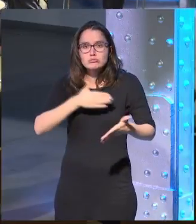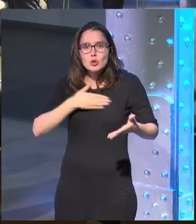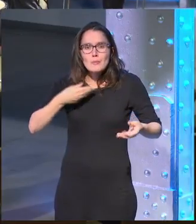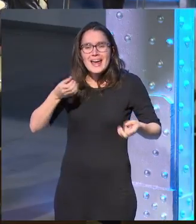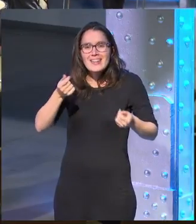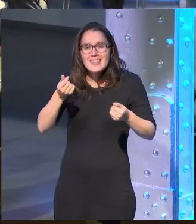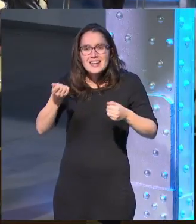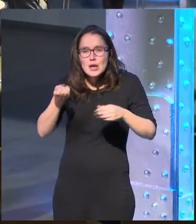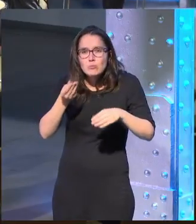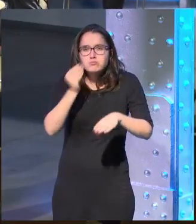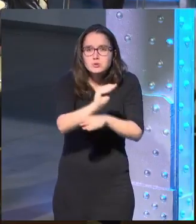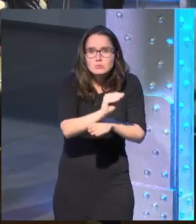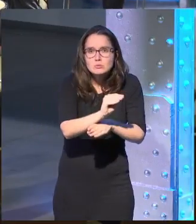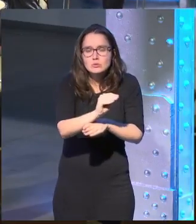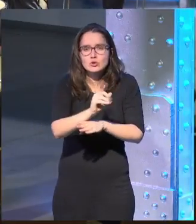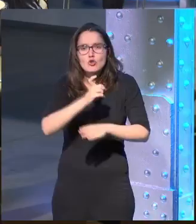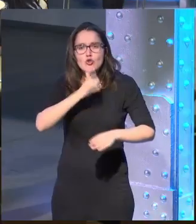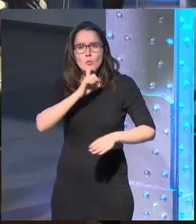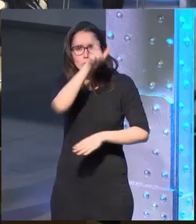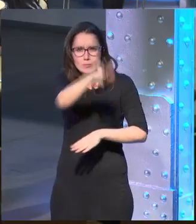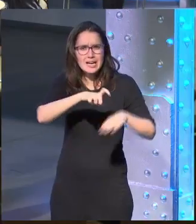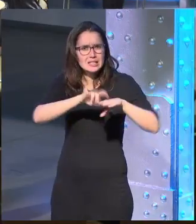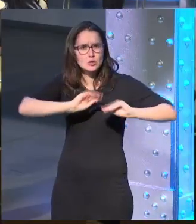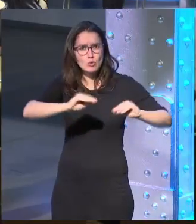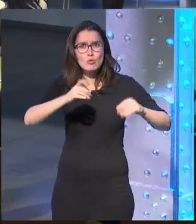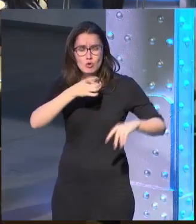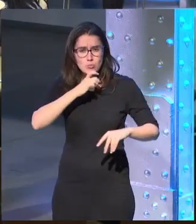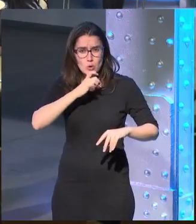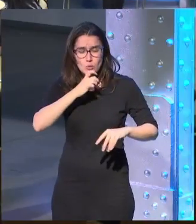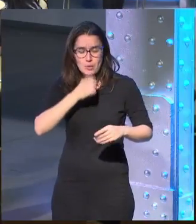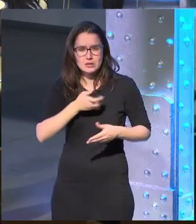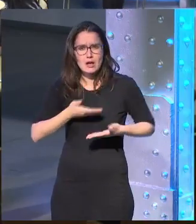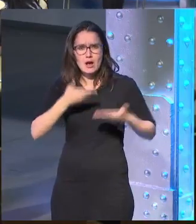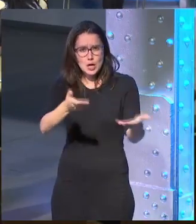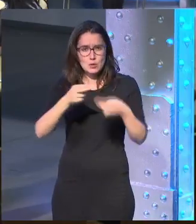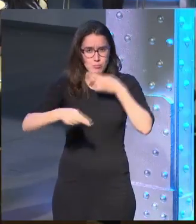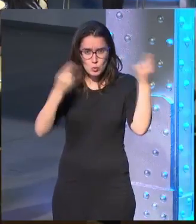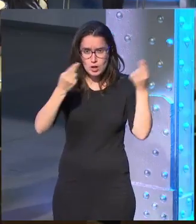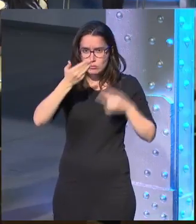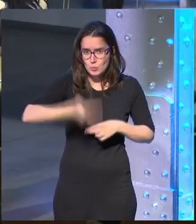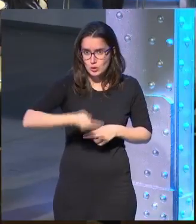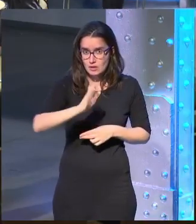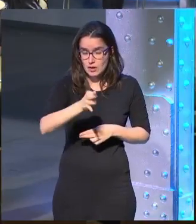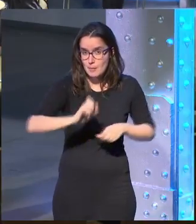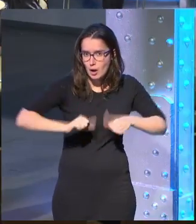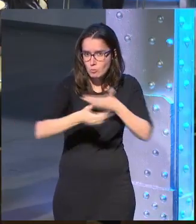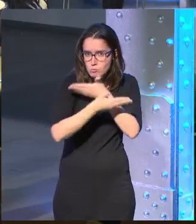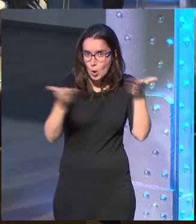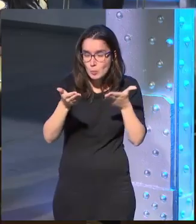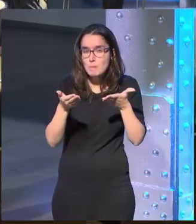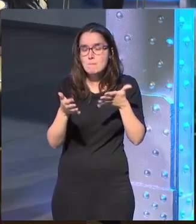para invertir dinero en él? Que hay mucho. O sea, más allá de las ayudas públicas, que son imprescindibles para empezar.